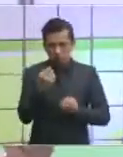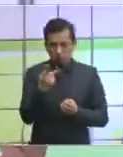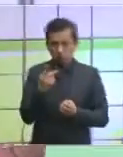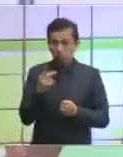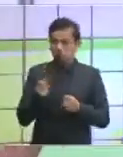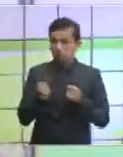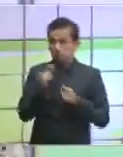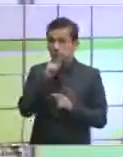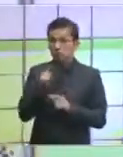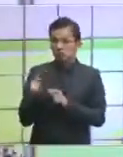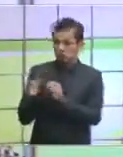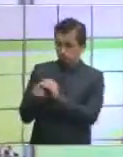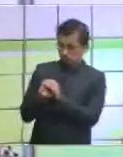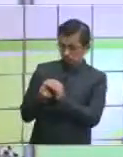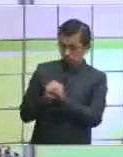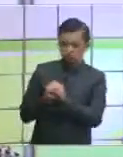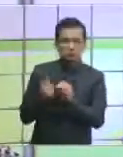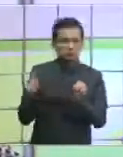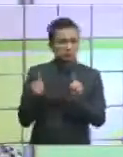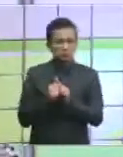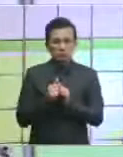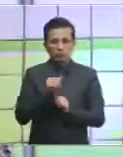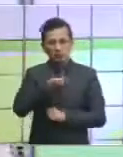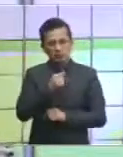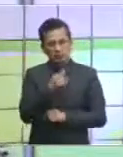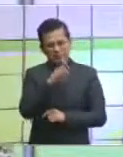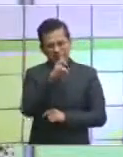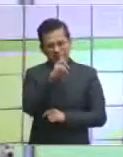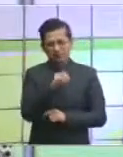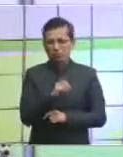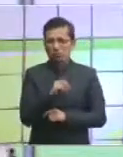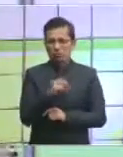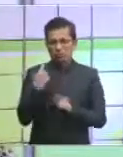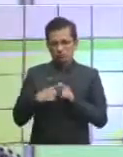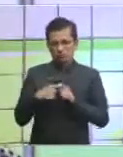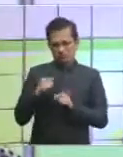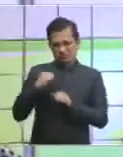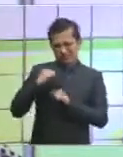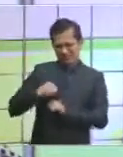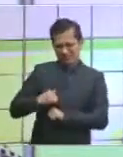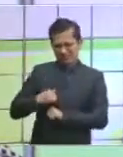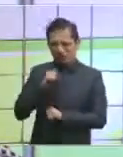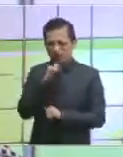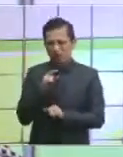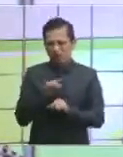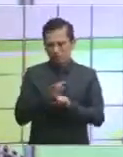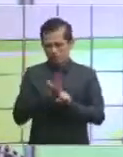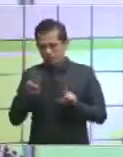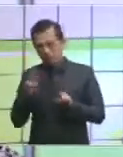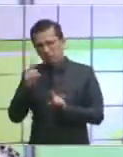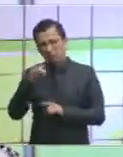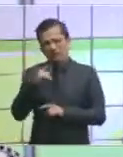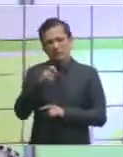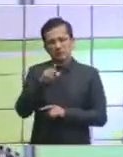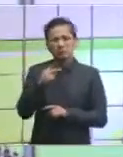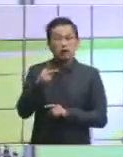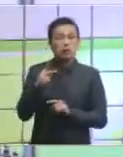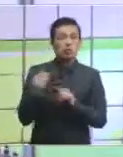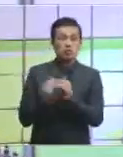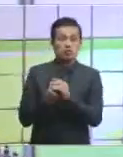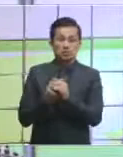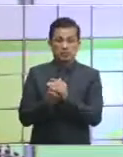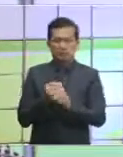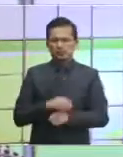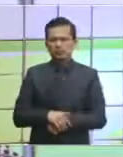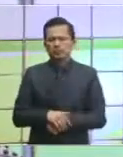y con el magistrado ponente o con los diversos magistrados pero en privado creo que explorar la idea